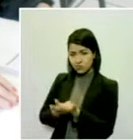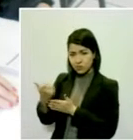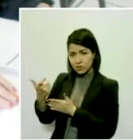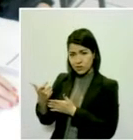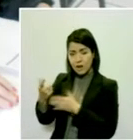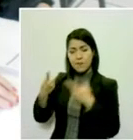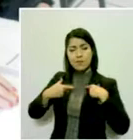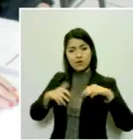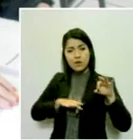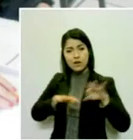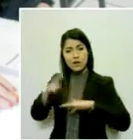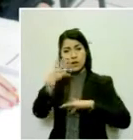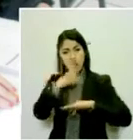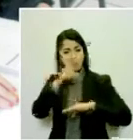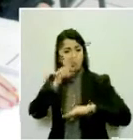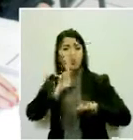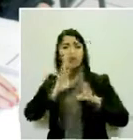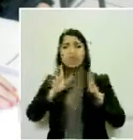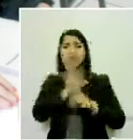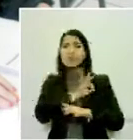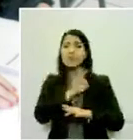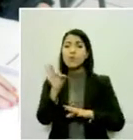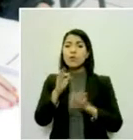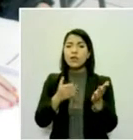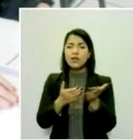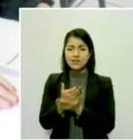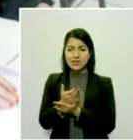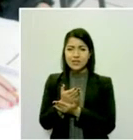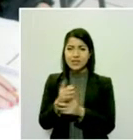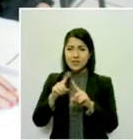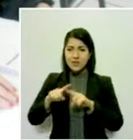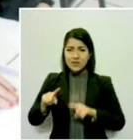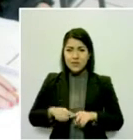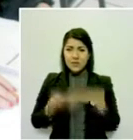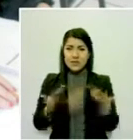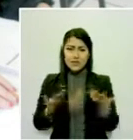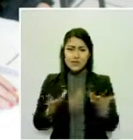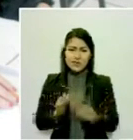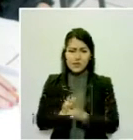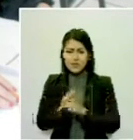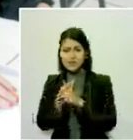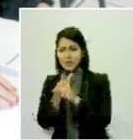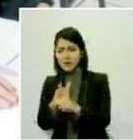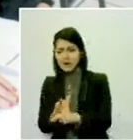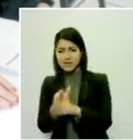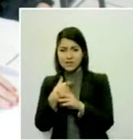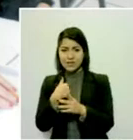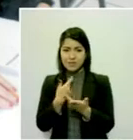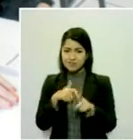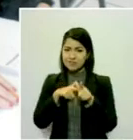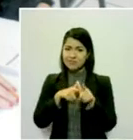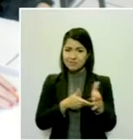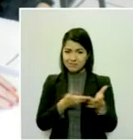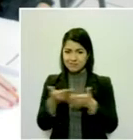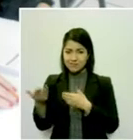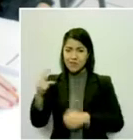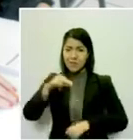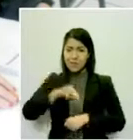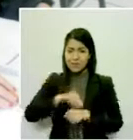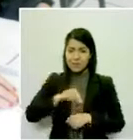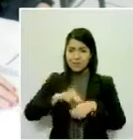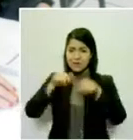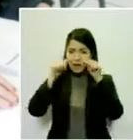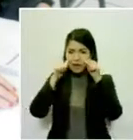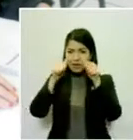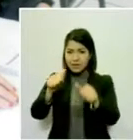los trabajadores han podido entonces ya acceder a créditos y no se han visto interrumpidos sus servicios médicos en